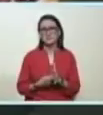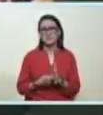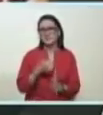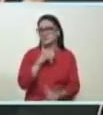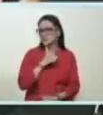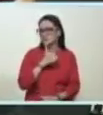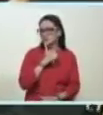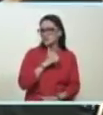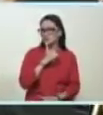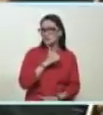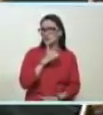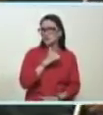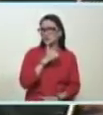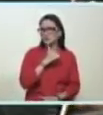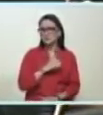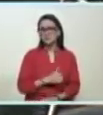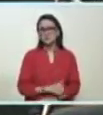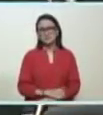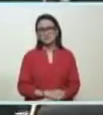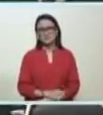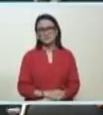enfrentando y derrotando